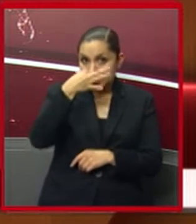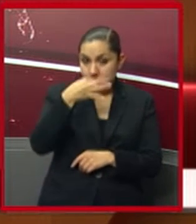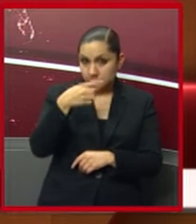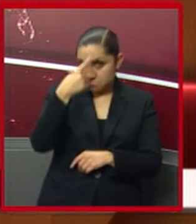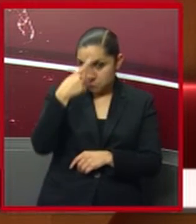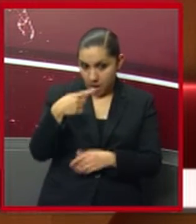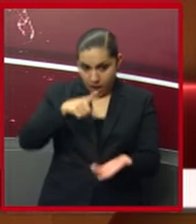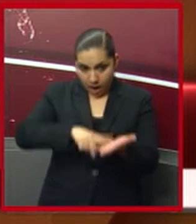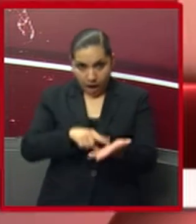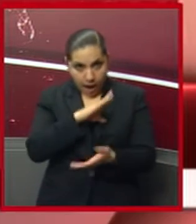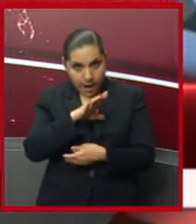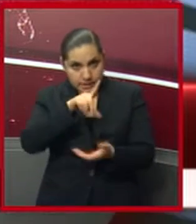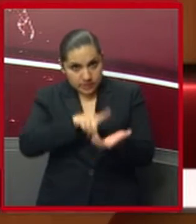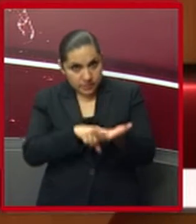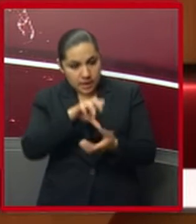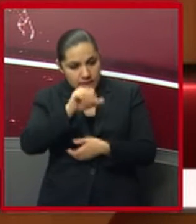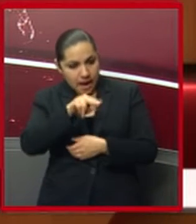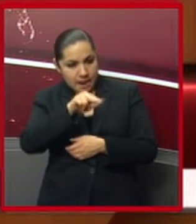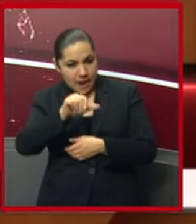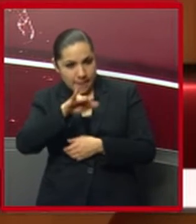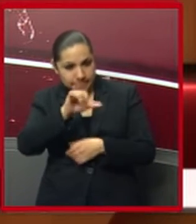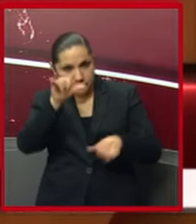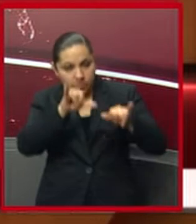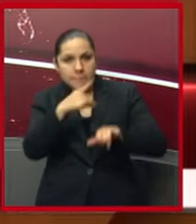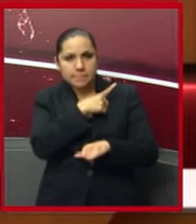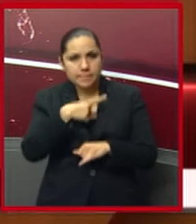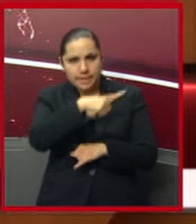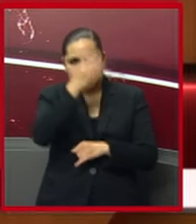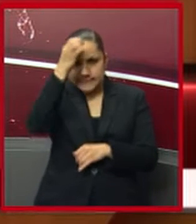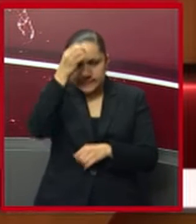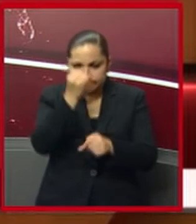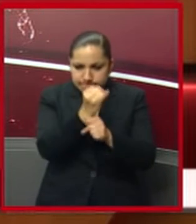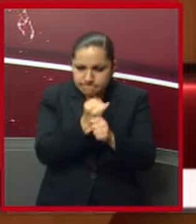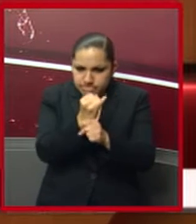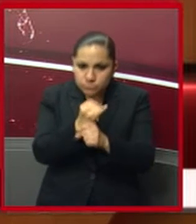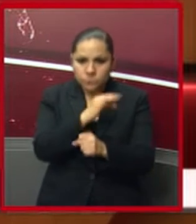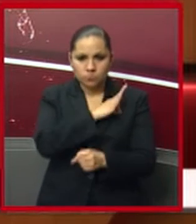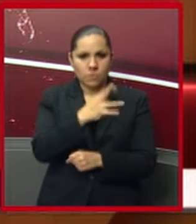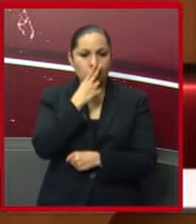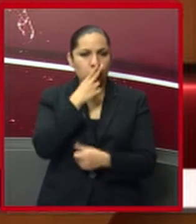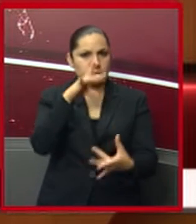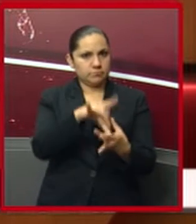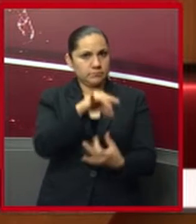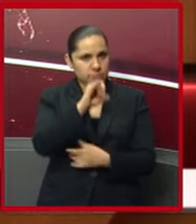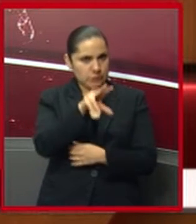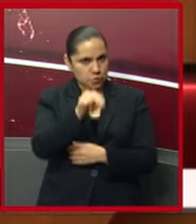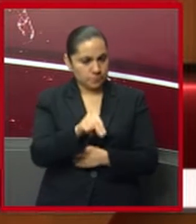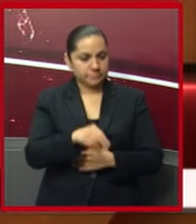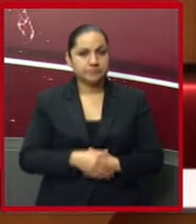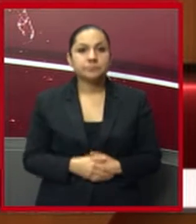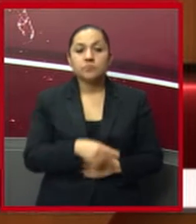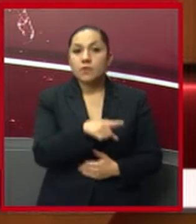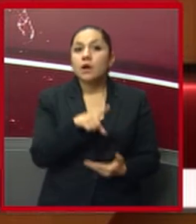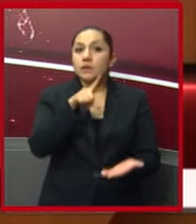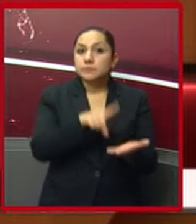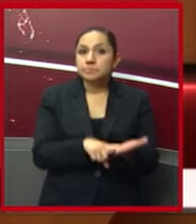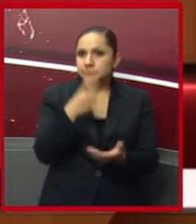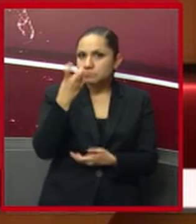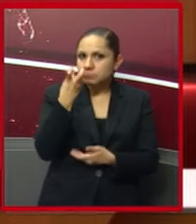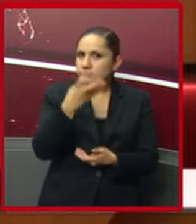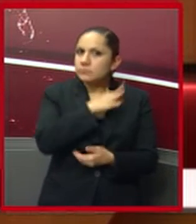aprobados científicamente. Lograremos en primera instancia permitir la importación inmediata